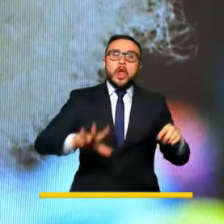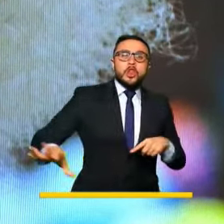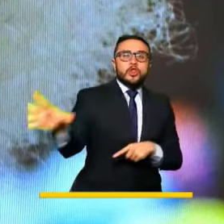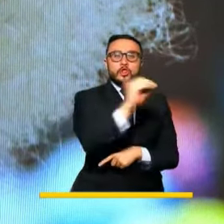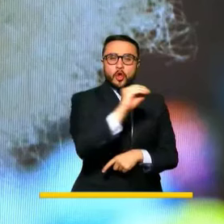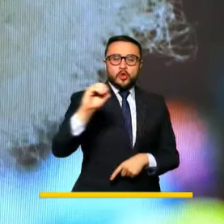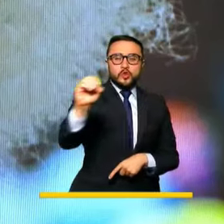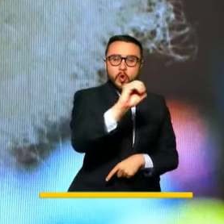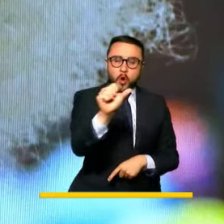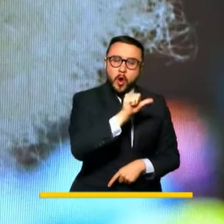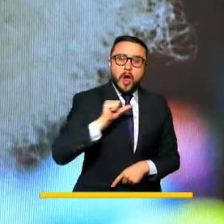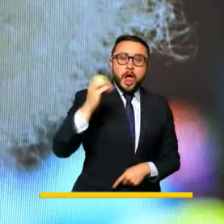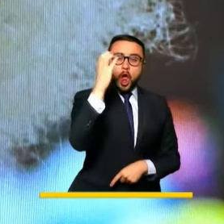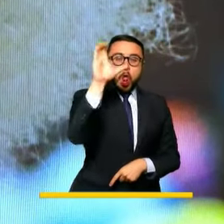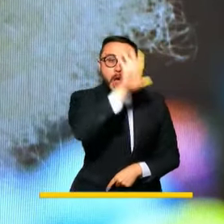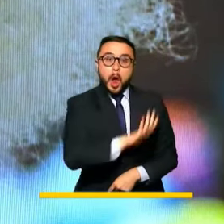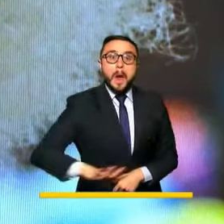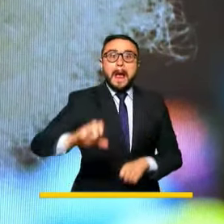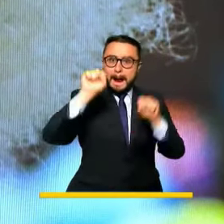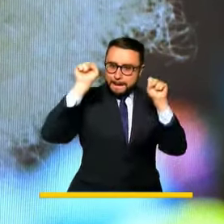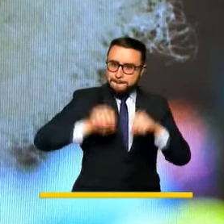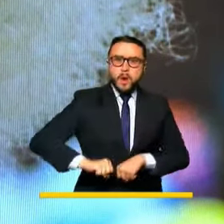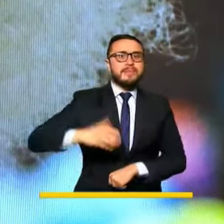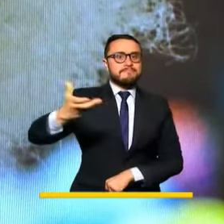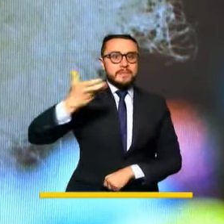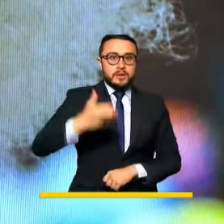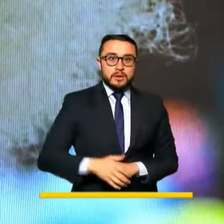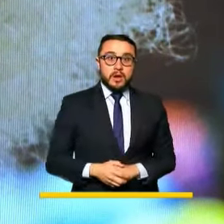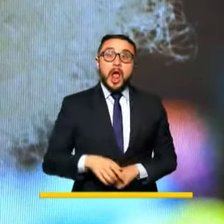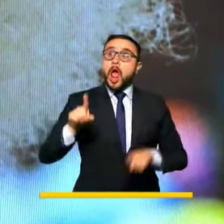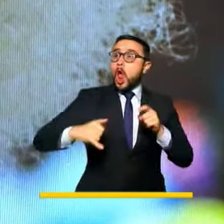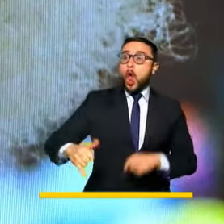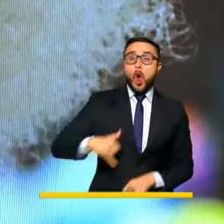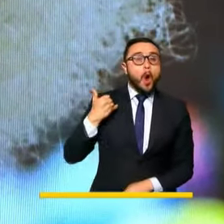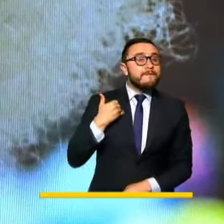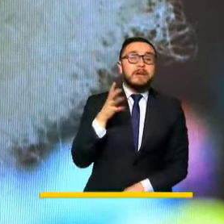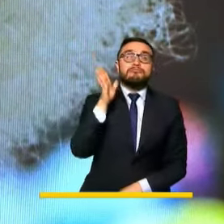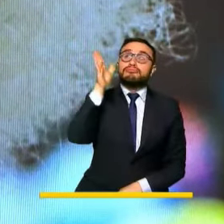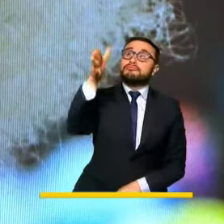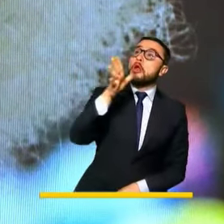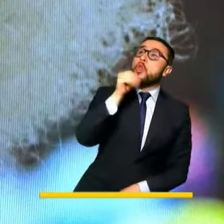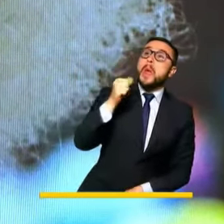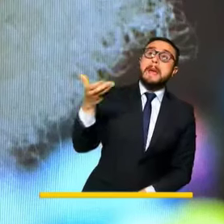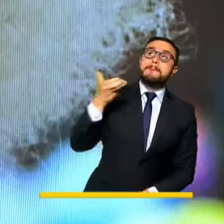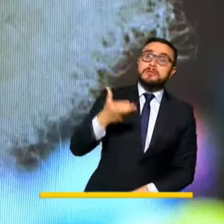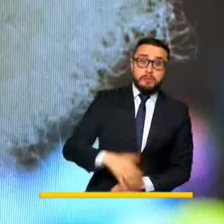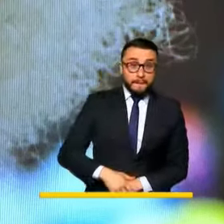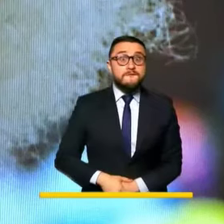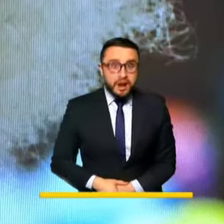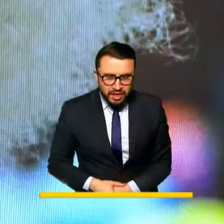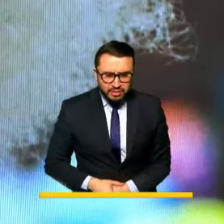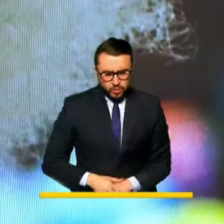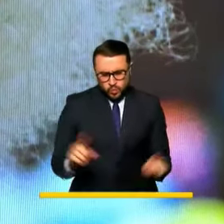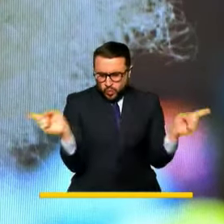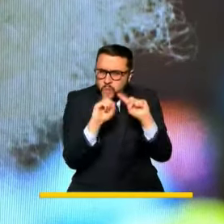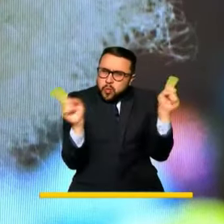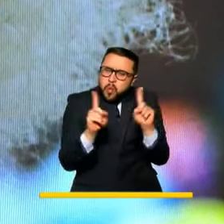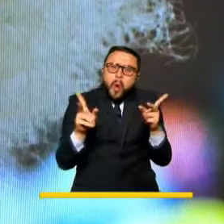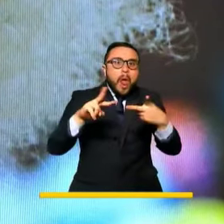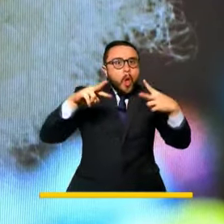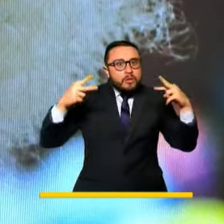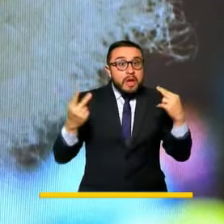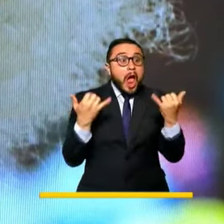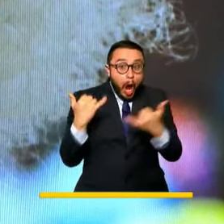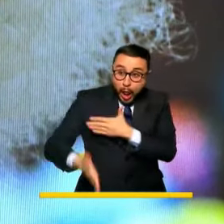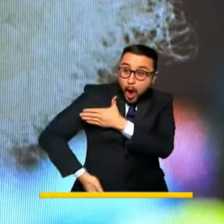todos los colombianos. No es verdad que los jóvenes se van a quedar sin pensión. Al contrario, si quedan las cosas